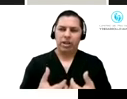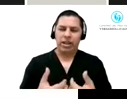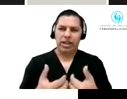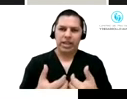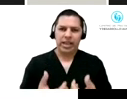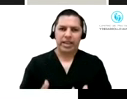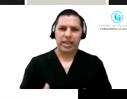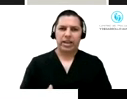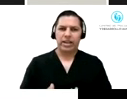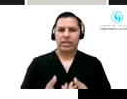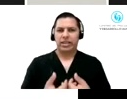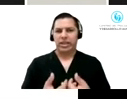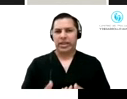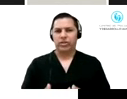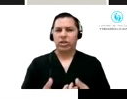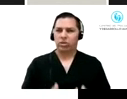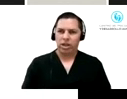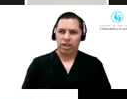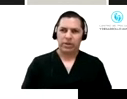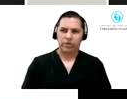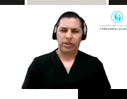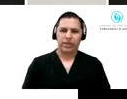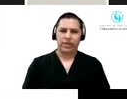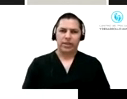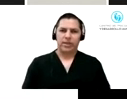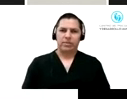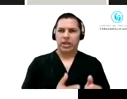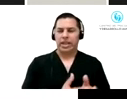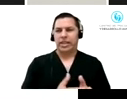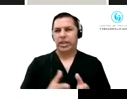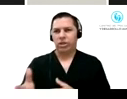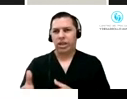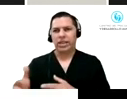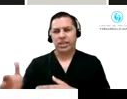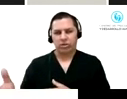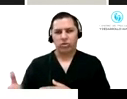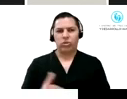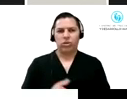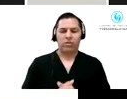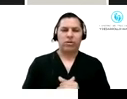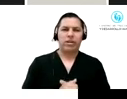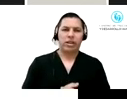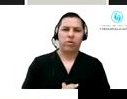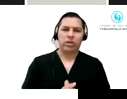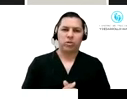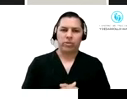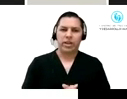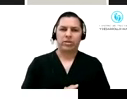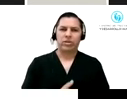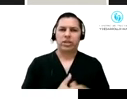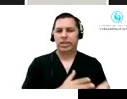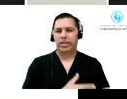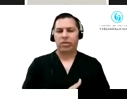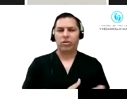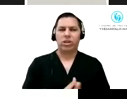la igualdad y la equidad de derechos de todas las personas, ¿verdad? Ya ha tenido tres, incluso algunos hablan de cuatro